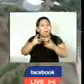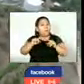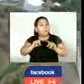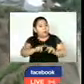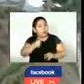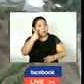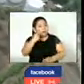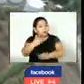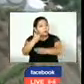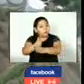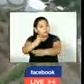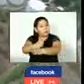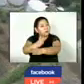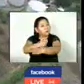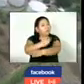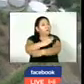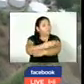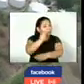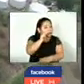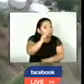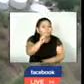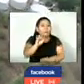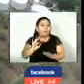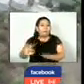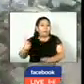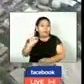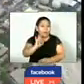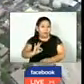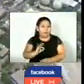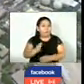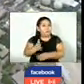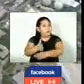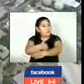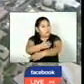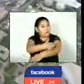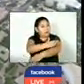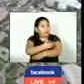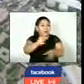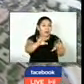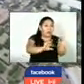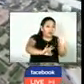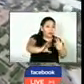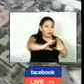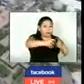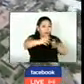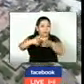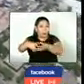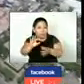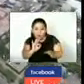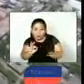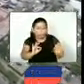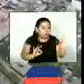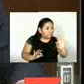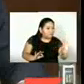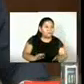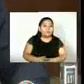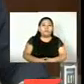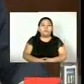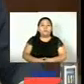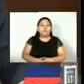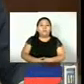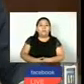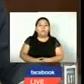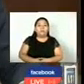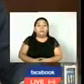poco el panorama es más alentador, dicen los expertos. Sin embargo, hay rubros que tienen datos más favorables que otros. Usted